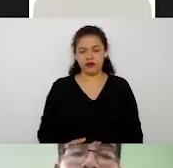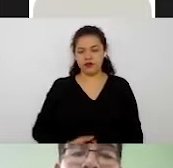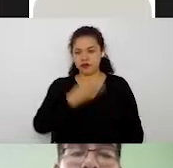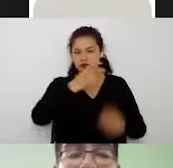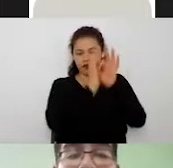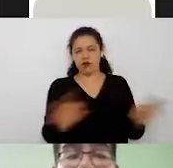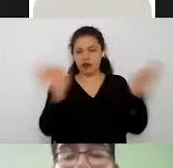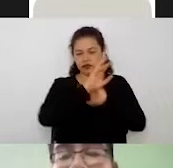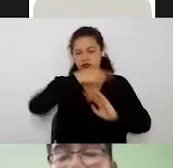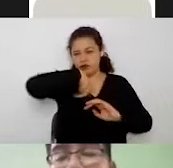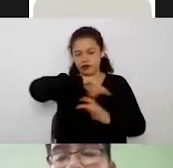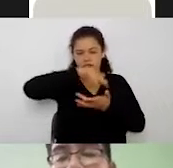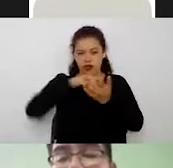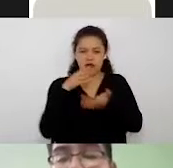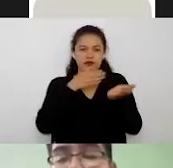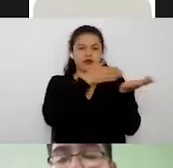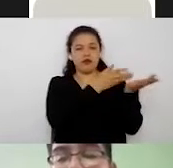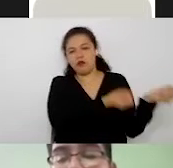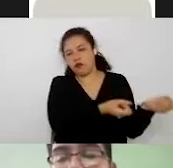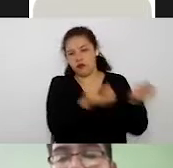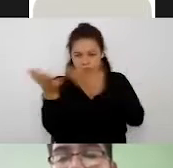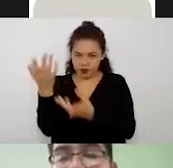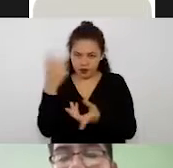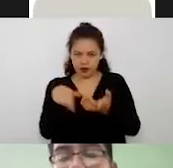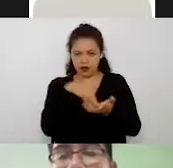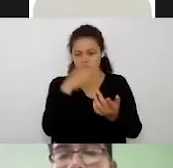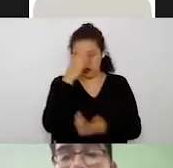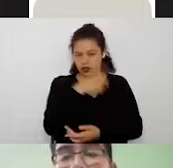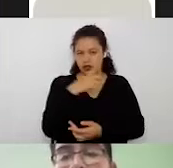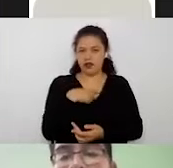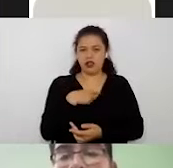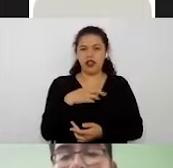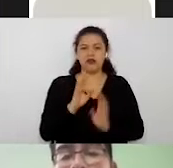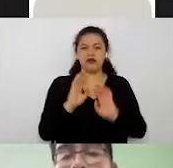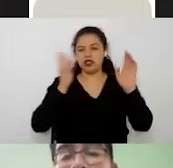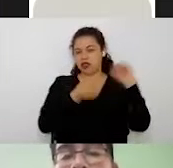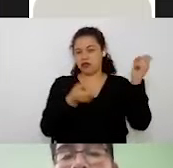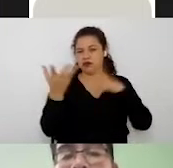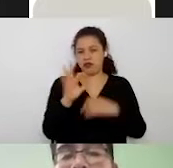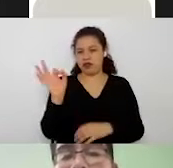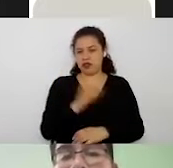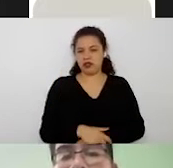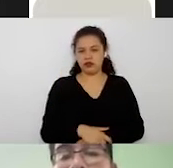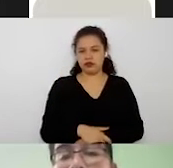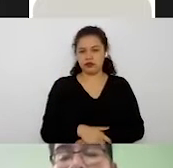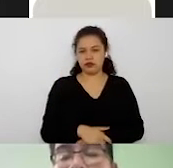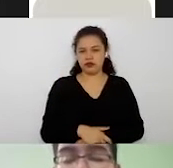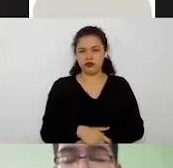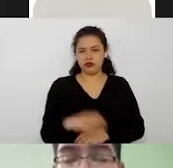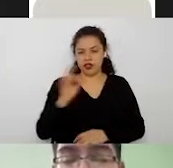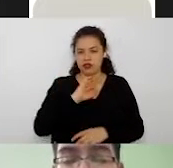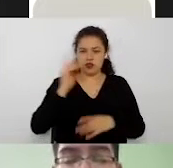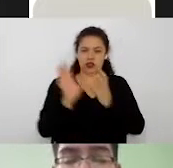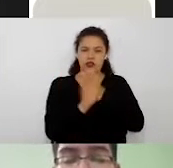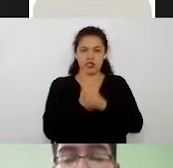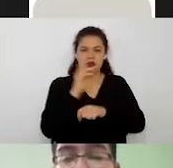dónde nos van a llevar, porque no es nada más de que pues ya se lo llevaron y ya, ¿no? A lo mejor ni siquiera sabíamos qué había pasado muchas